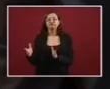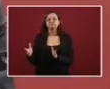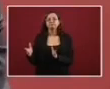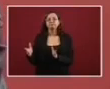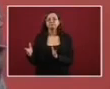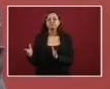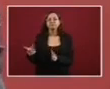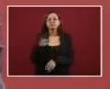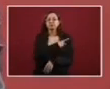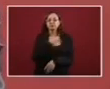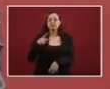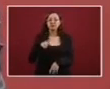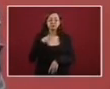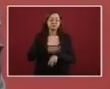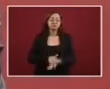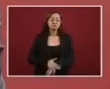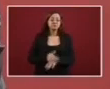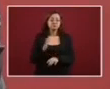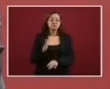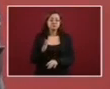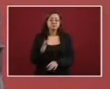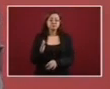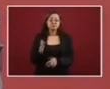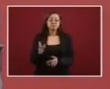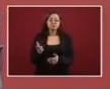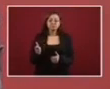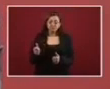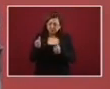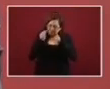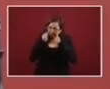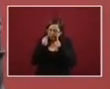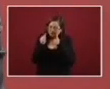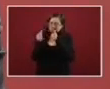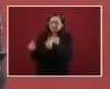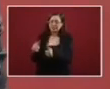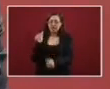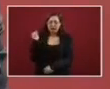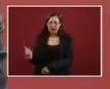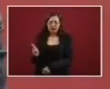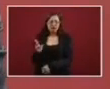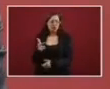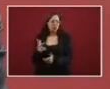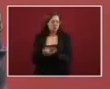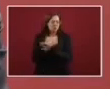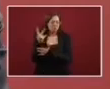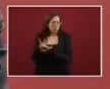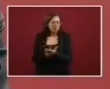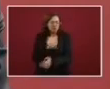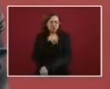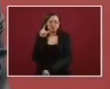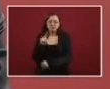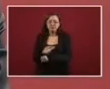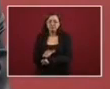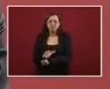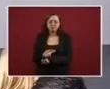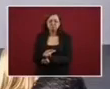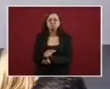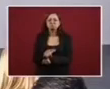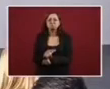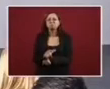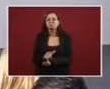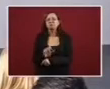tener una acción especial desde luego que vamos a